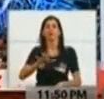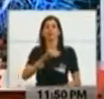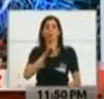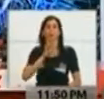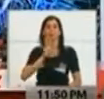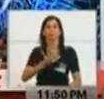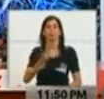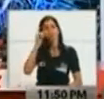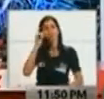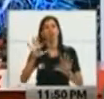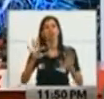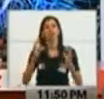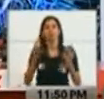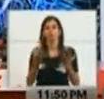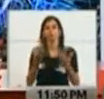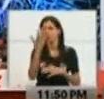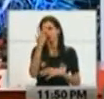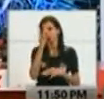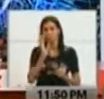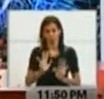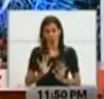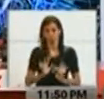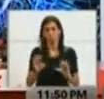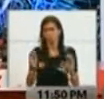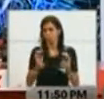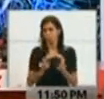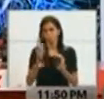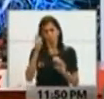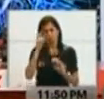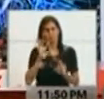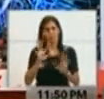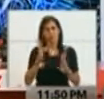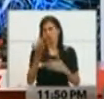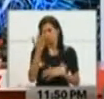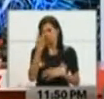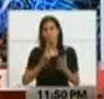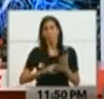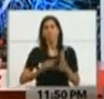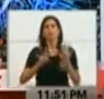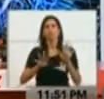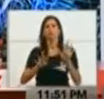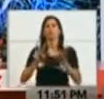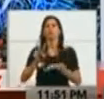Un 18 de febrero, por cierto. 18 de febrero, año 83.